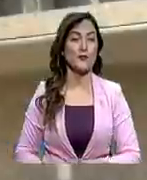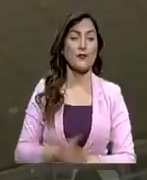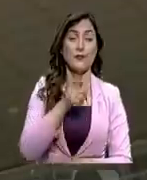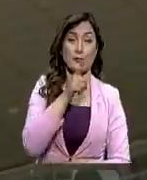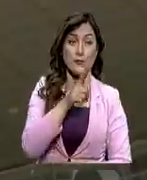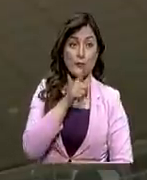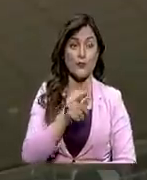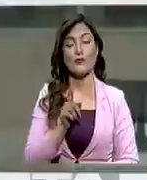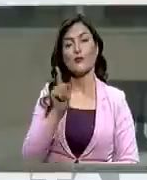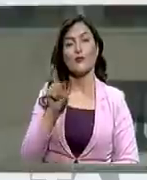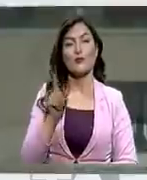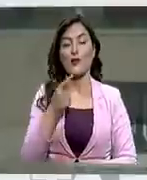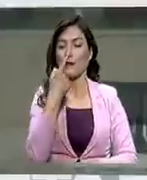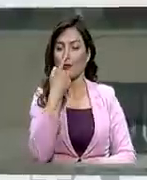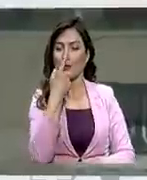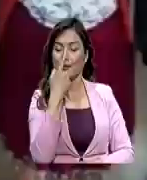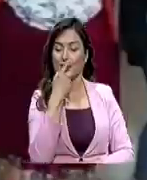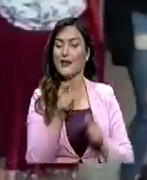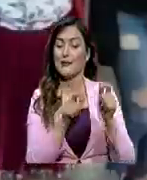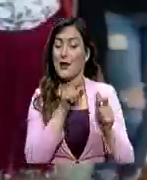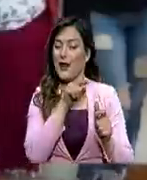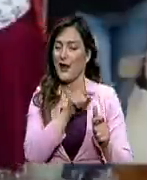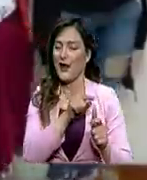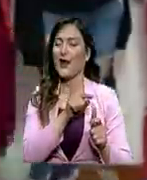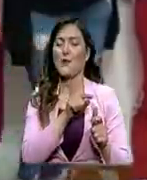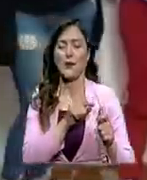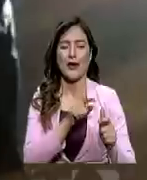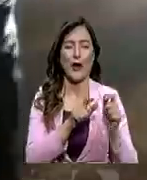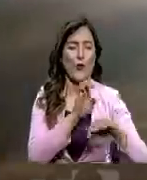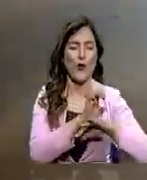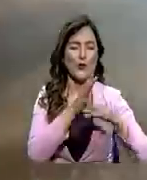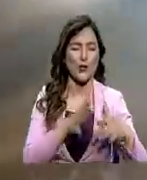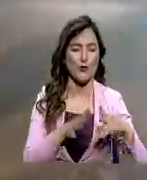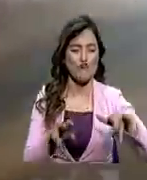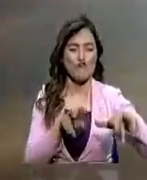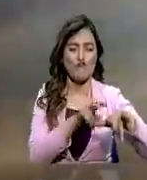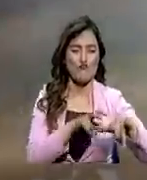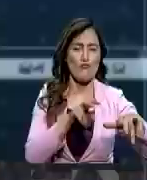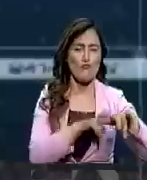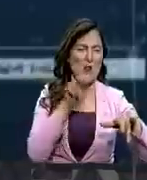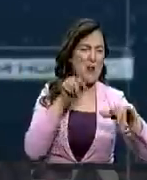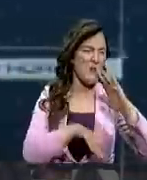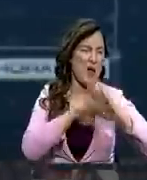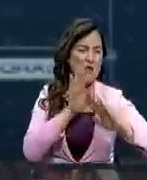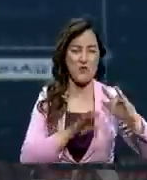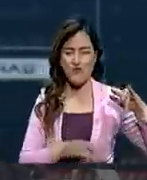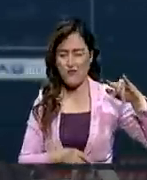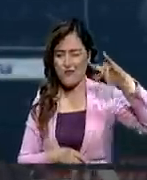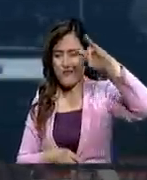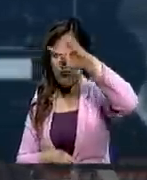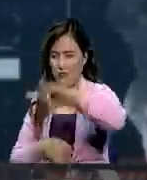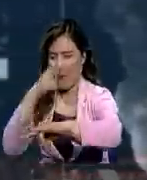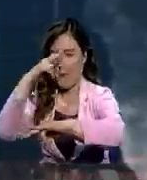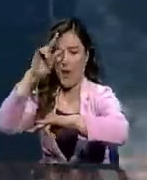era por lejos más atractivo para sacar ecuatorianos por miles hacia México en supuesta condición de turistas y a veces